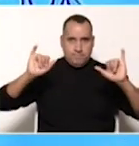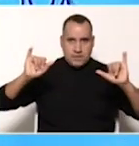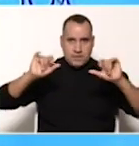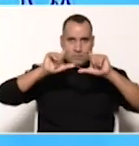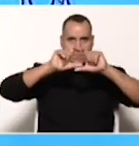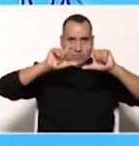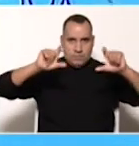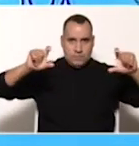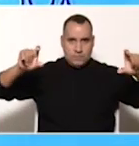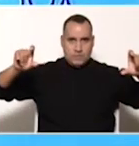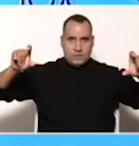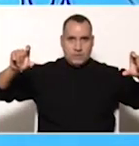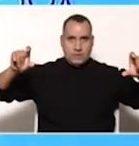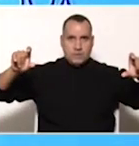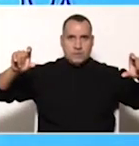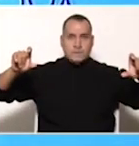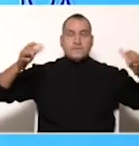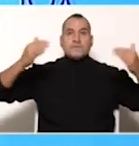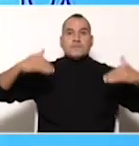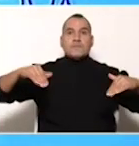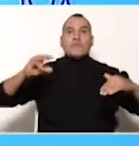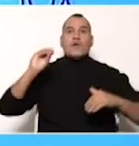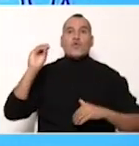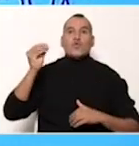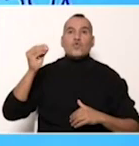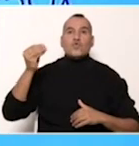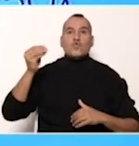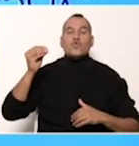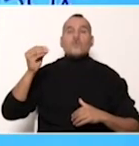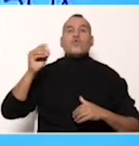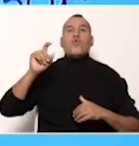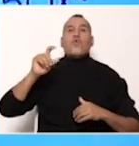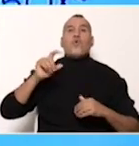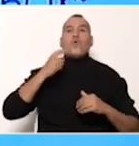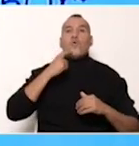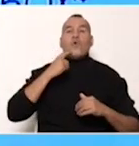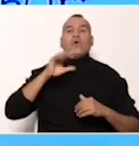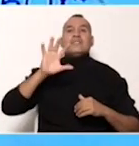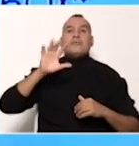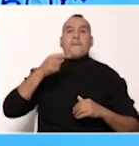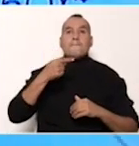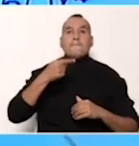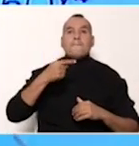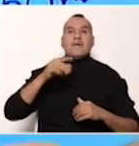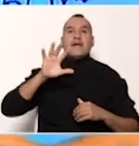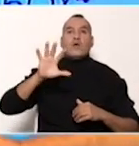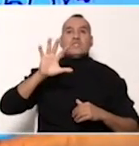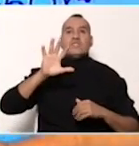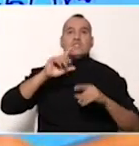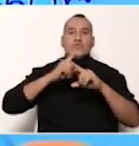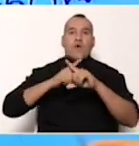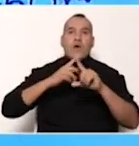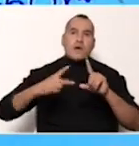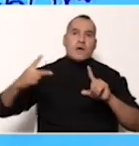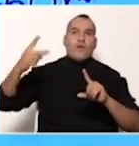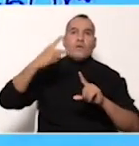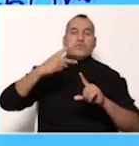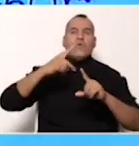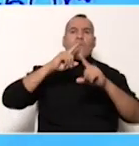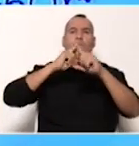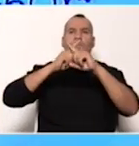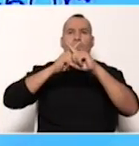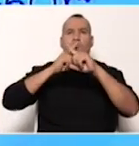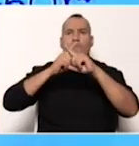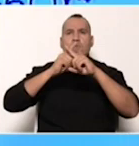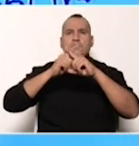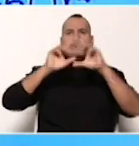3, más 10, y Q de X menos 5X al cuadrado, me piden multiplicar P de X